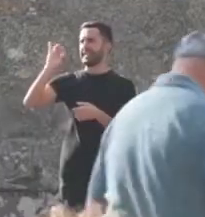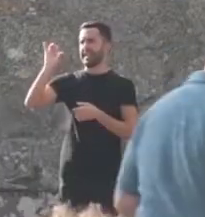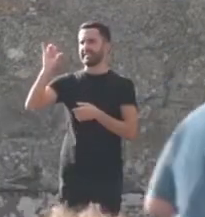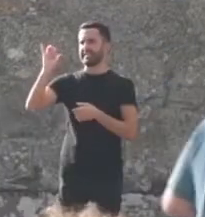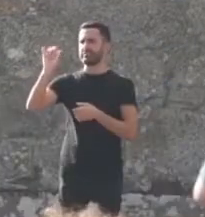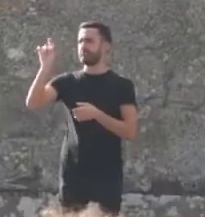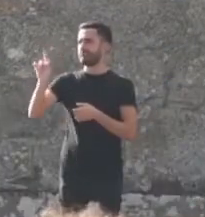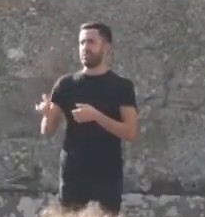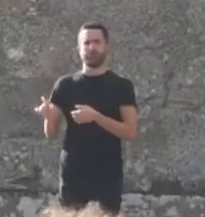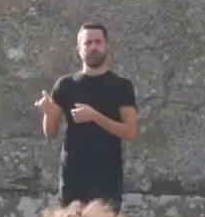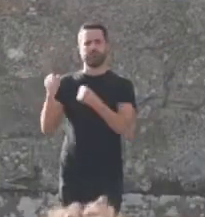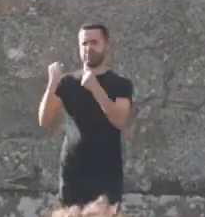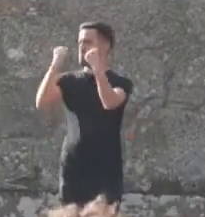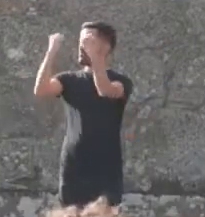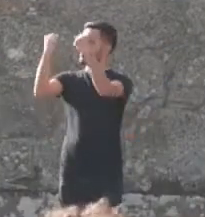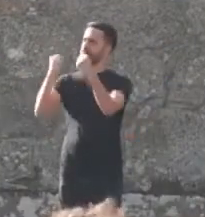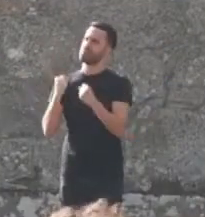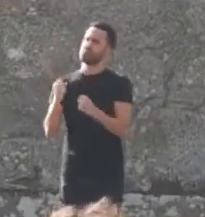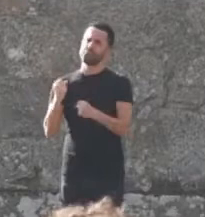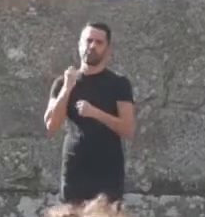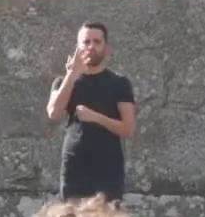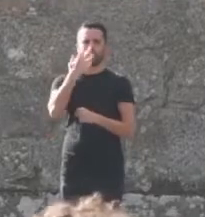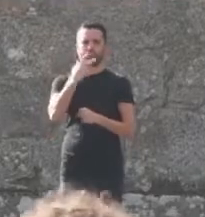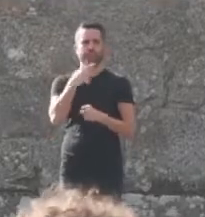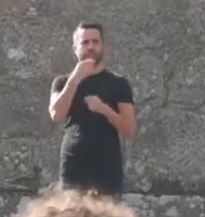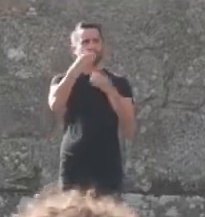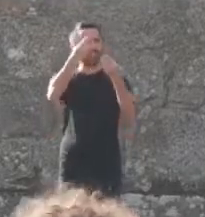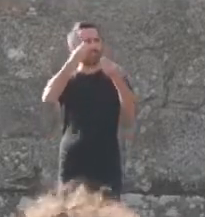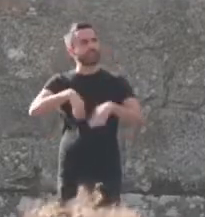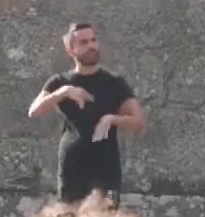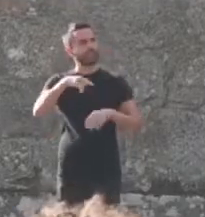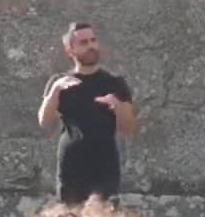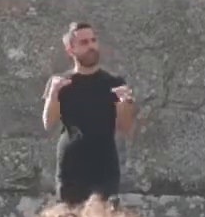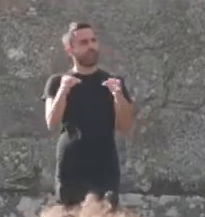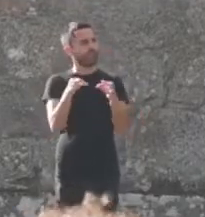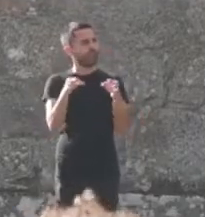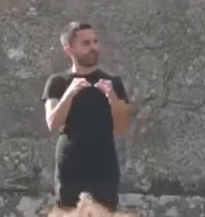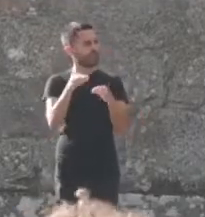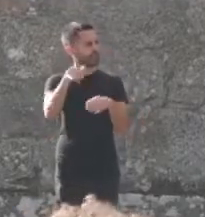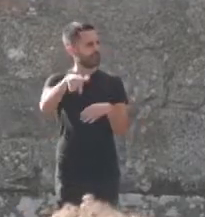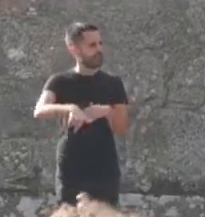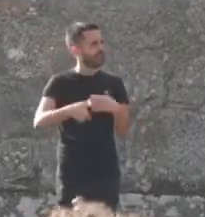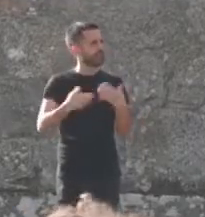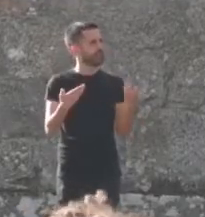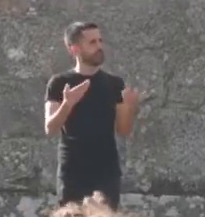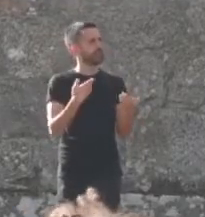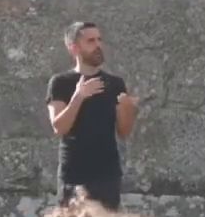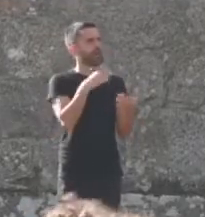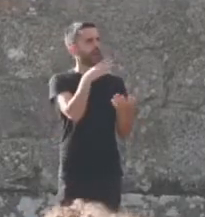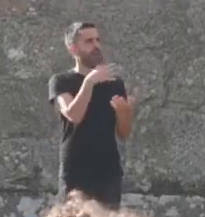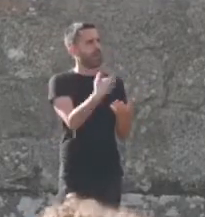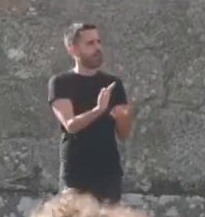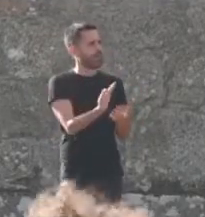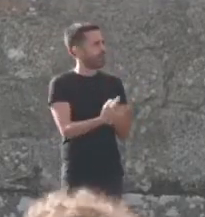más conoce la historia de la isla, íbamos a pasar